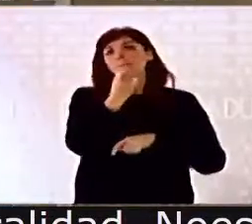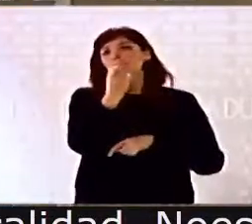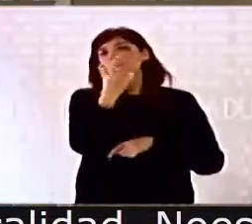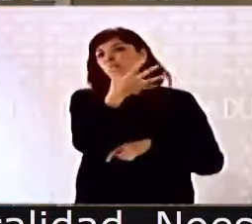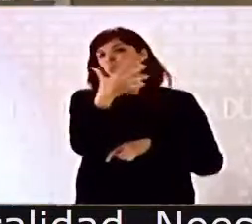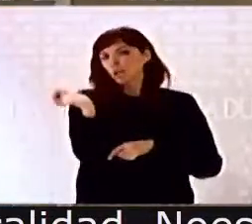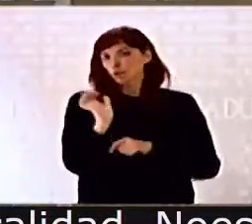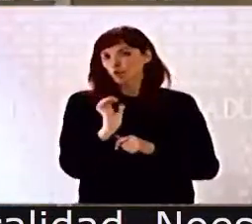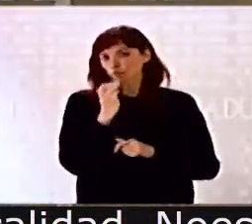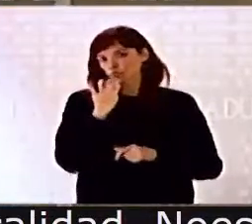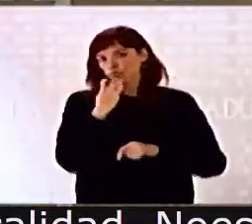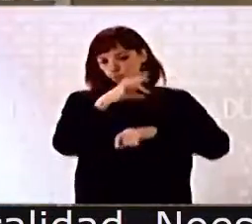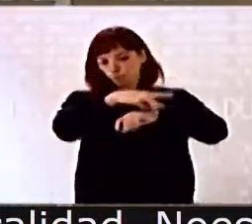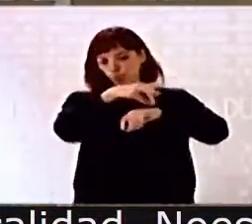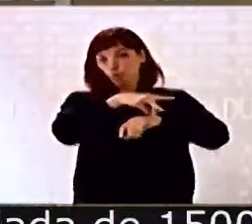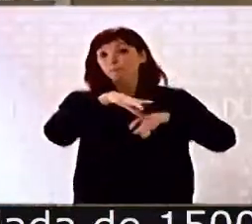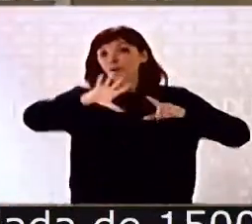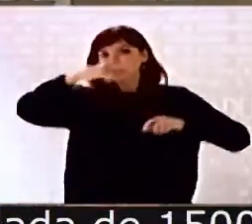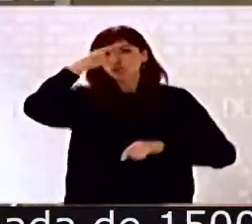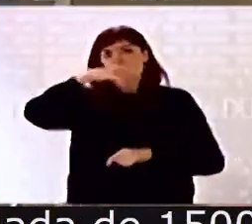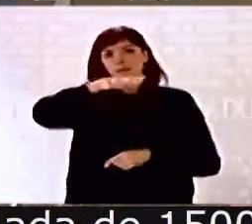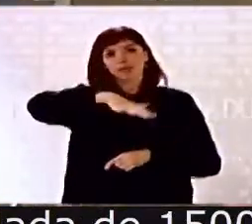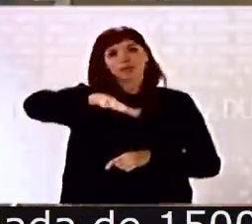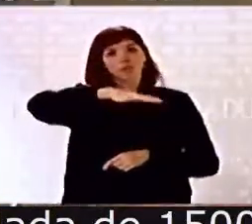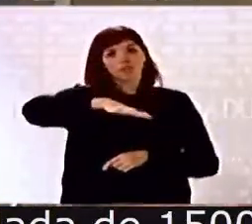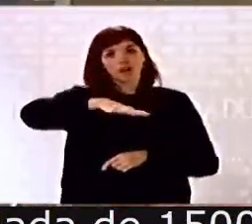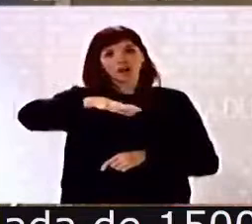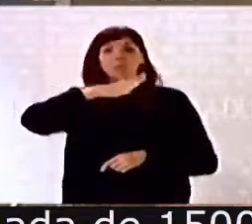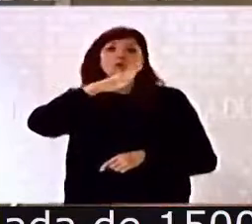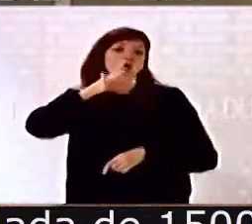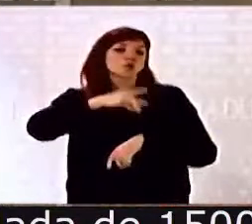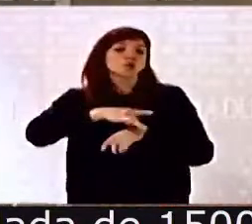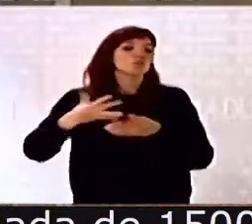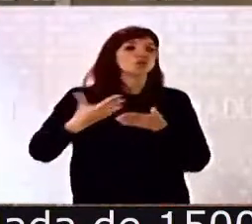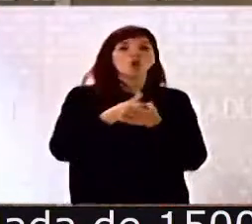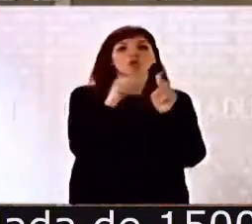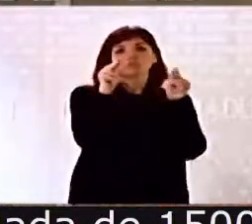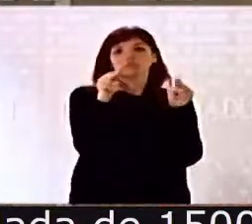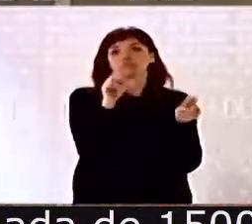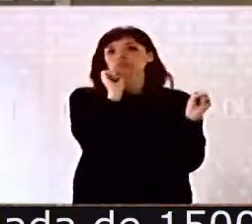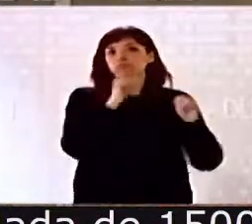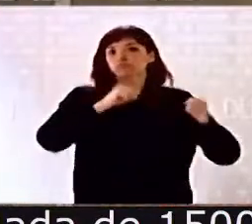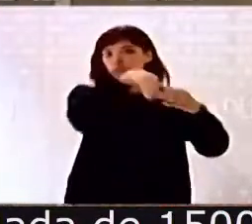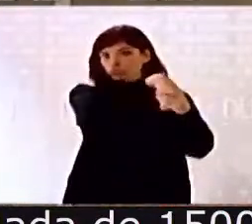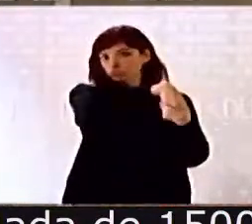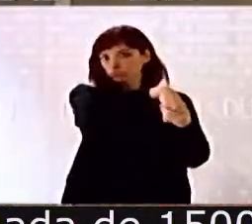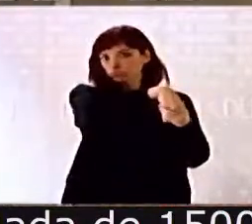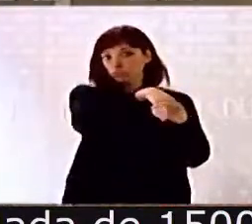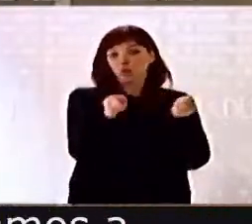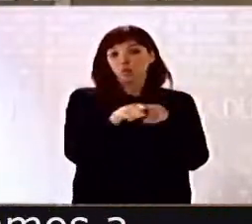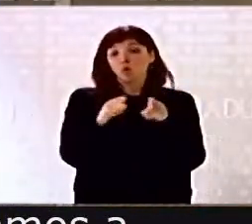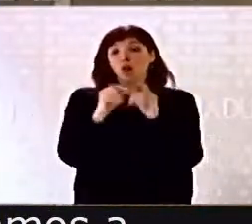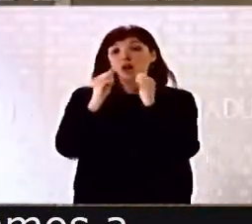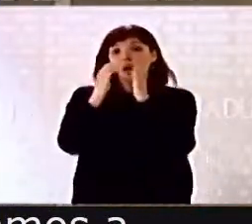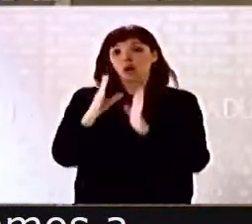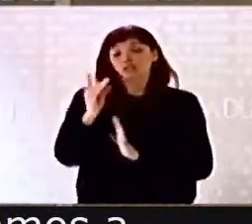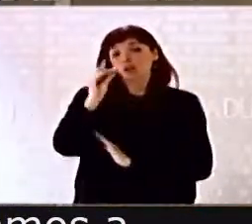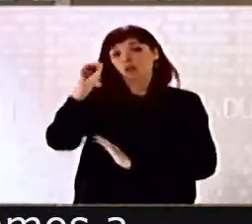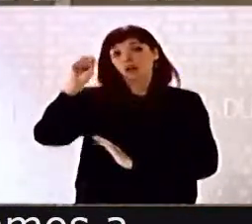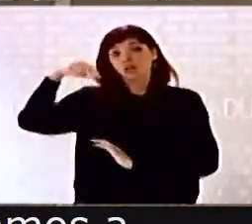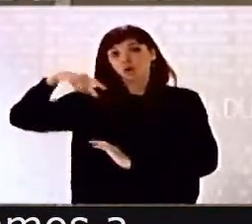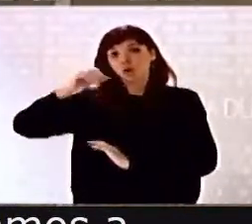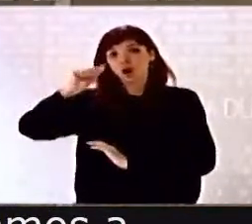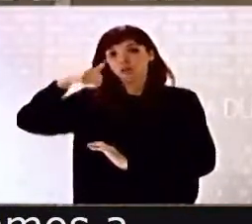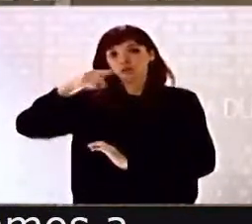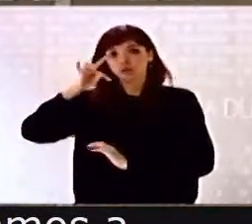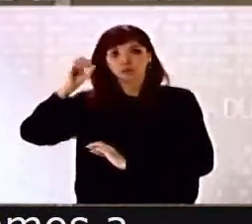está todo ubicado dentro de la residencia de mayores, vamos a suponer, como ha pasado, por ejemplo, en Casa de Don Antonio, que una